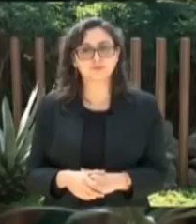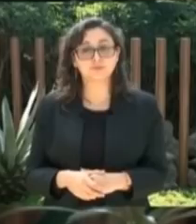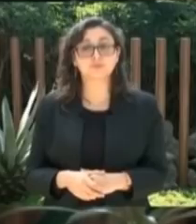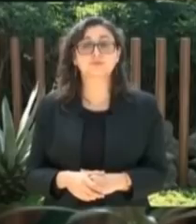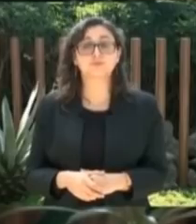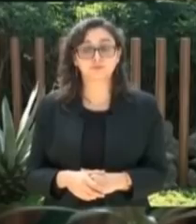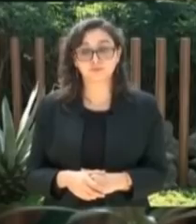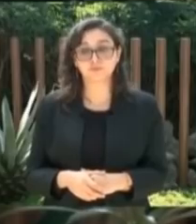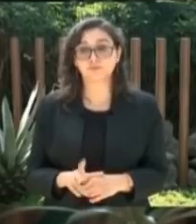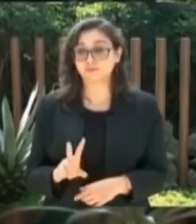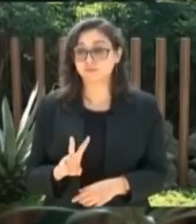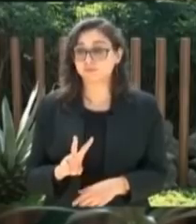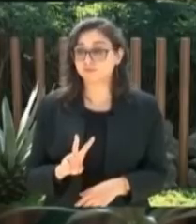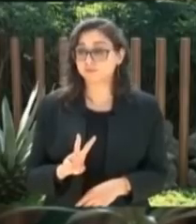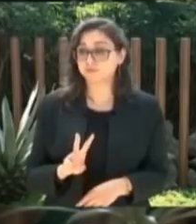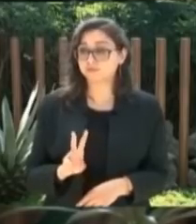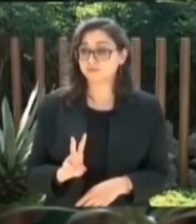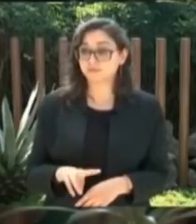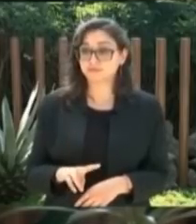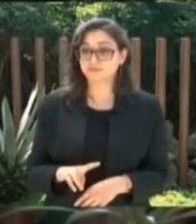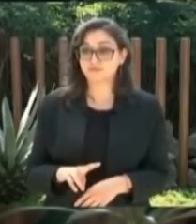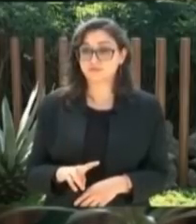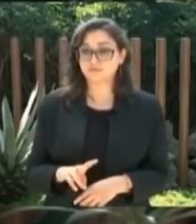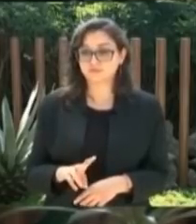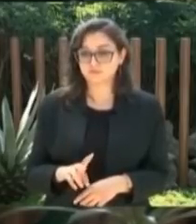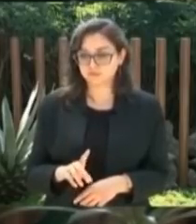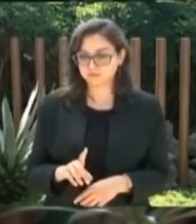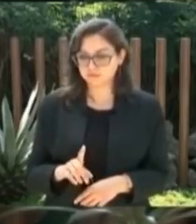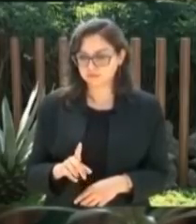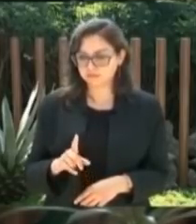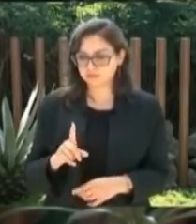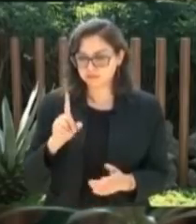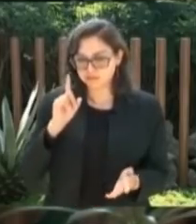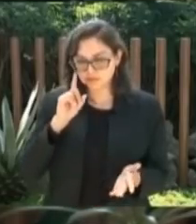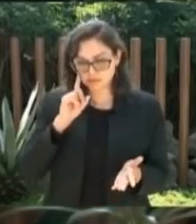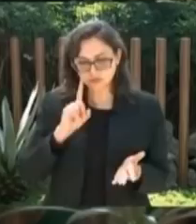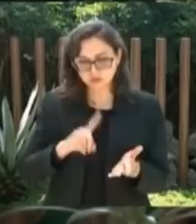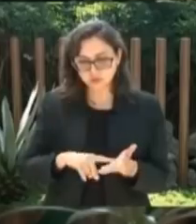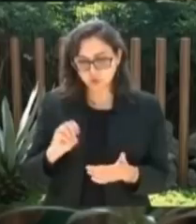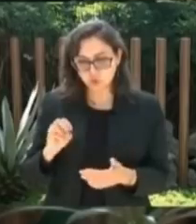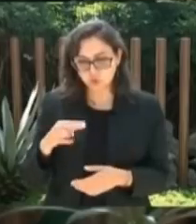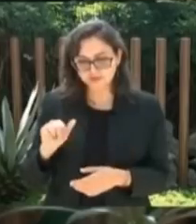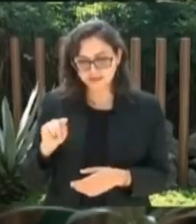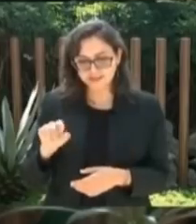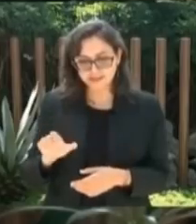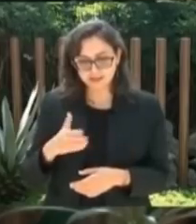Pues creo que Oñate era presidente del PRI,